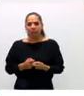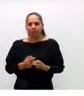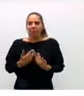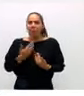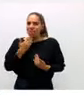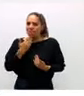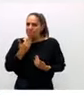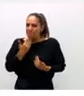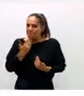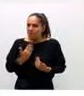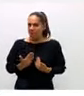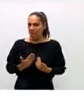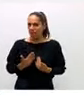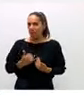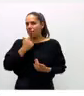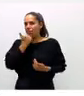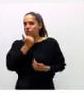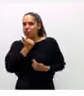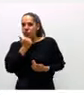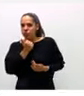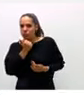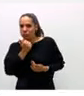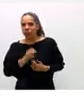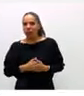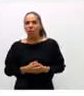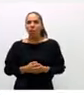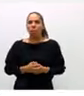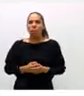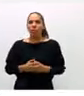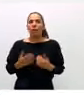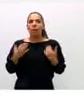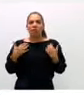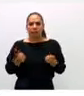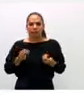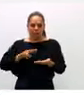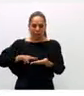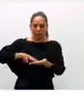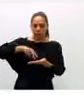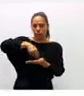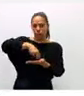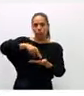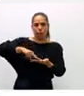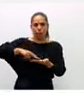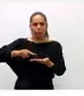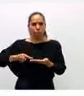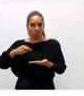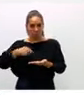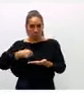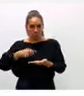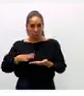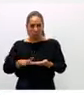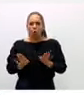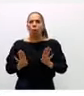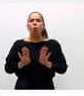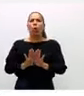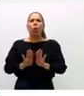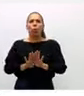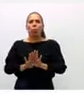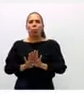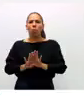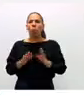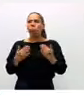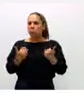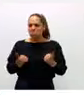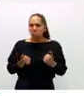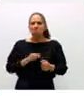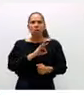las personas que serán mediadoras o mediadores y formarlos en varias sesiones